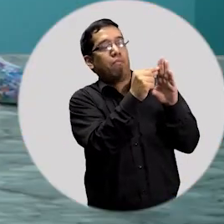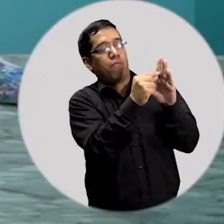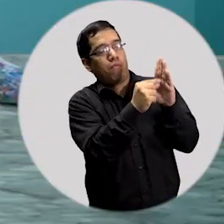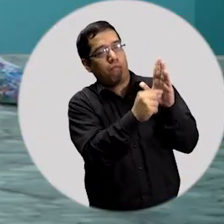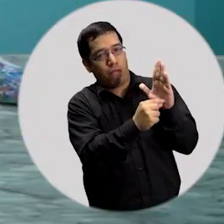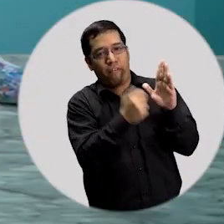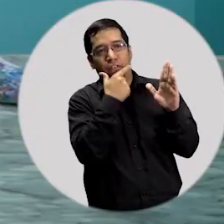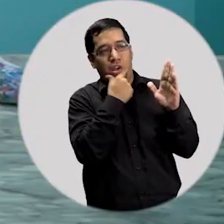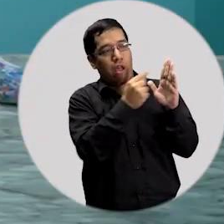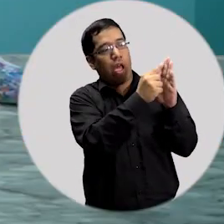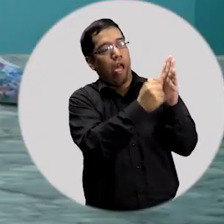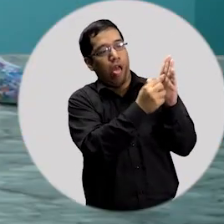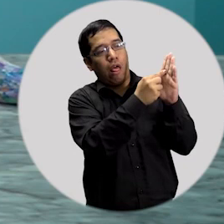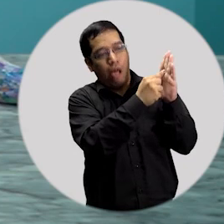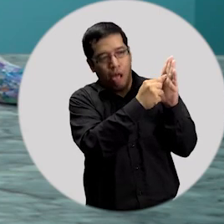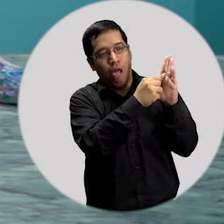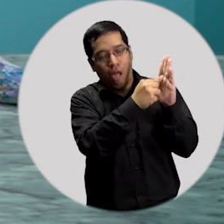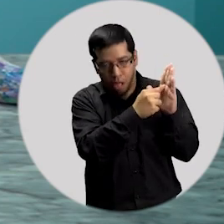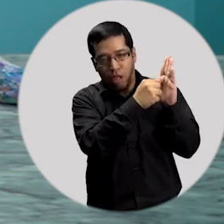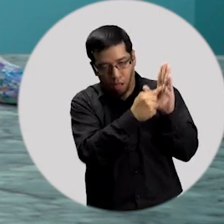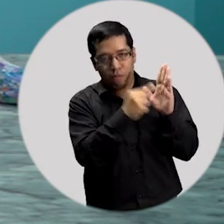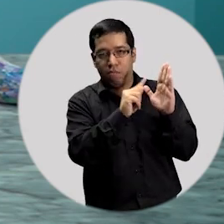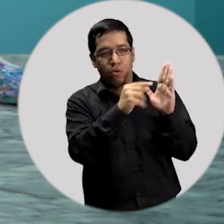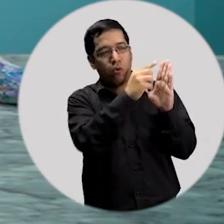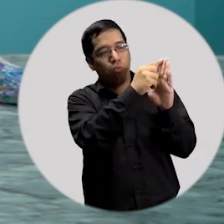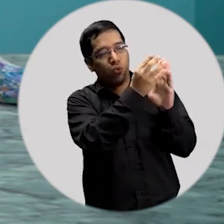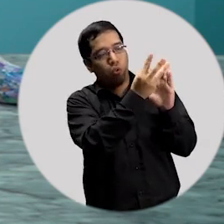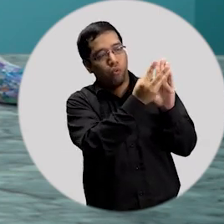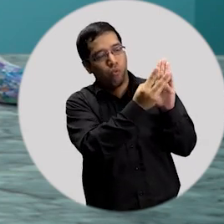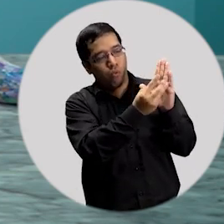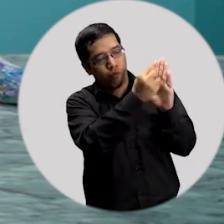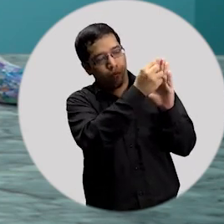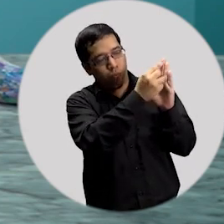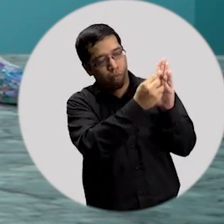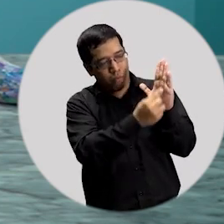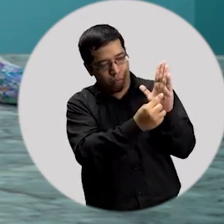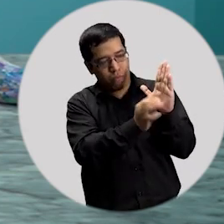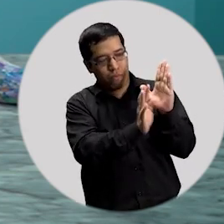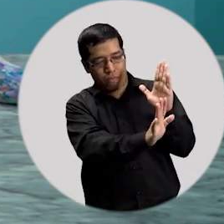0992-741-767. También hago pedidos personalizados, entonces si tienen alguna idea, pueden